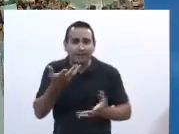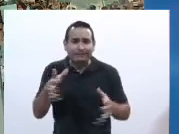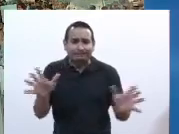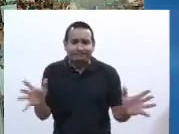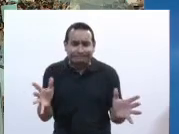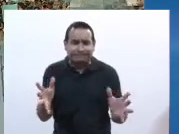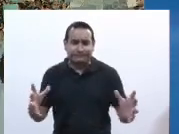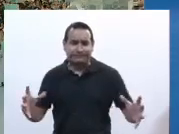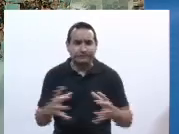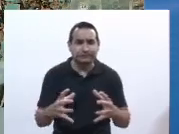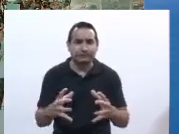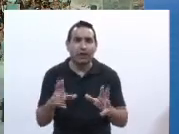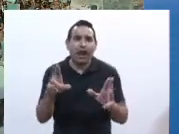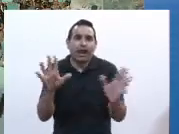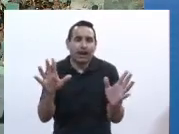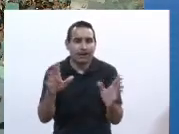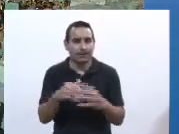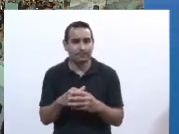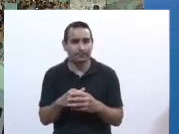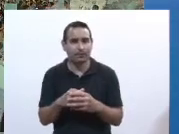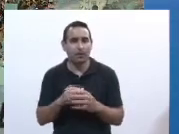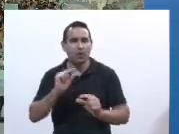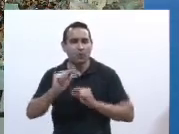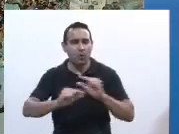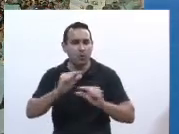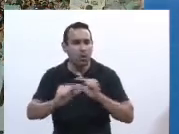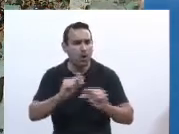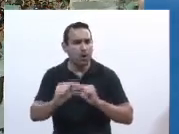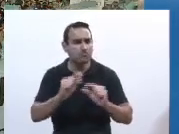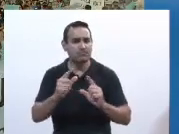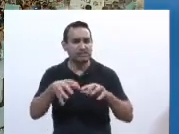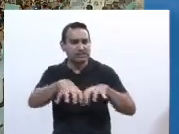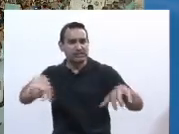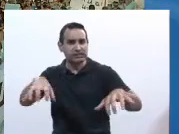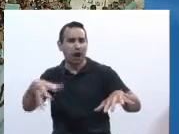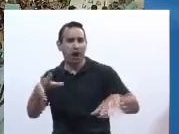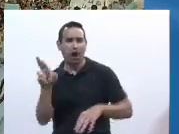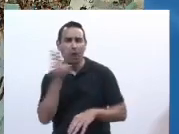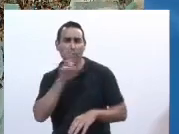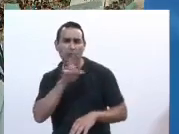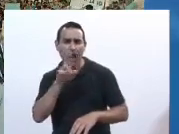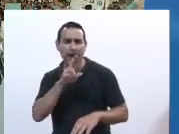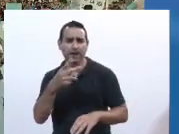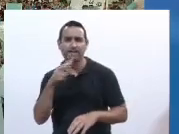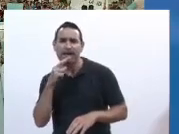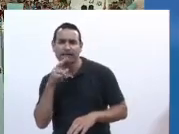medida, empezó a estigmatizar a mujeres verdes y celestes.